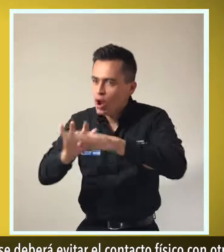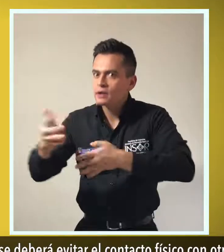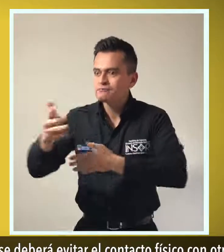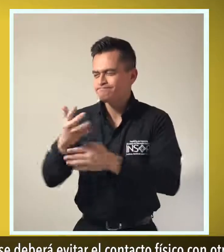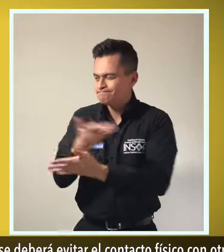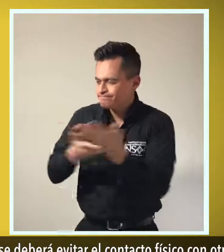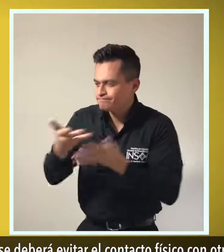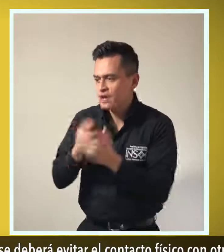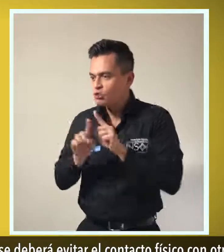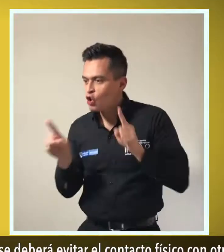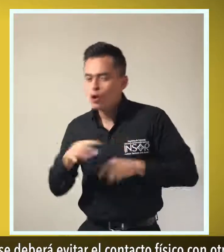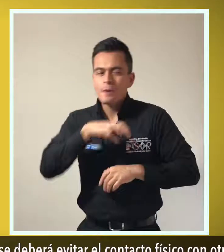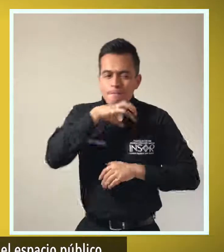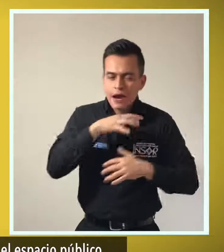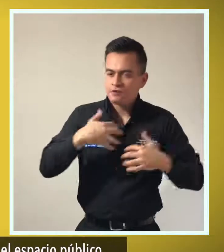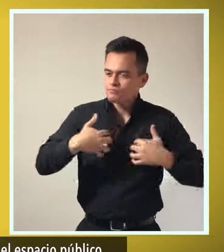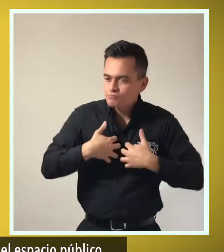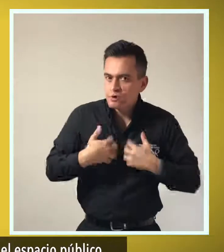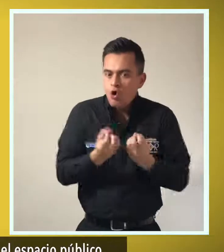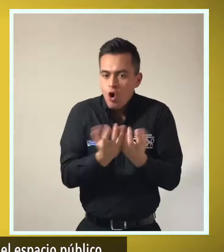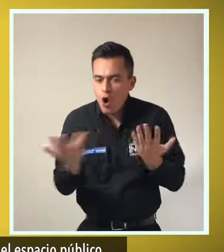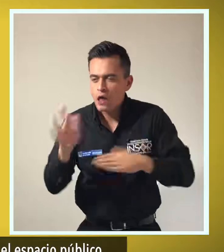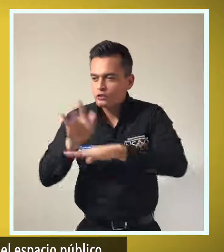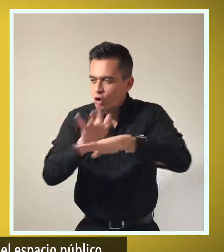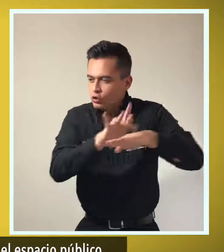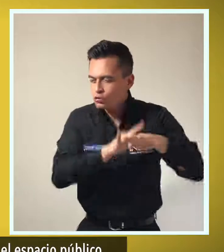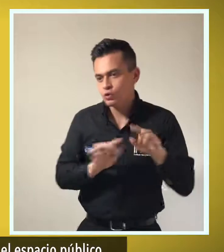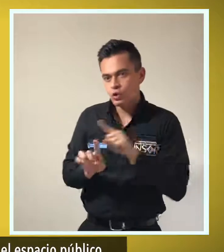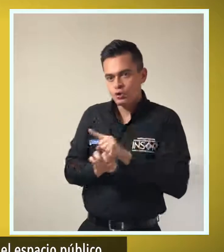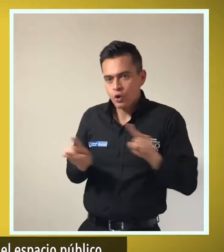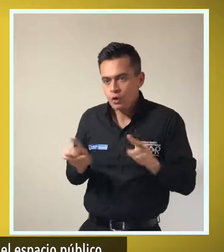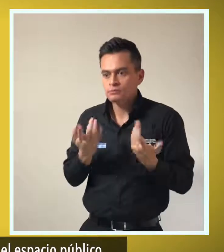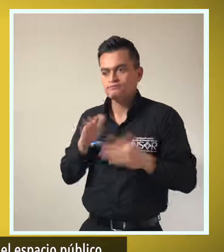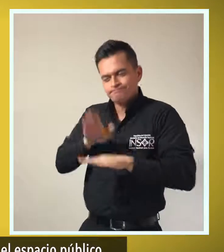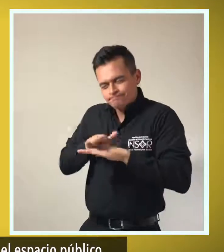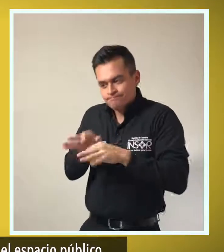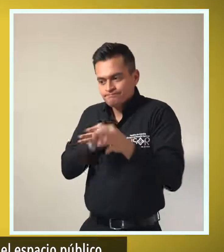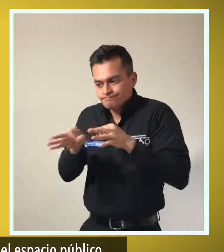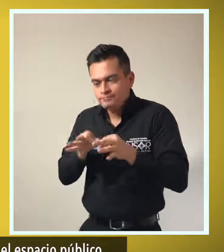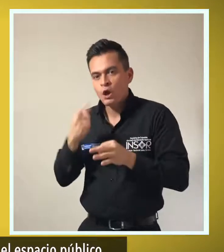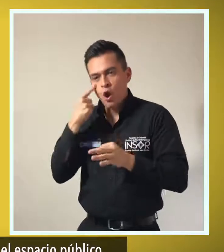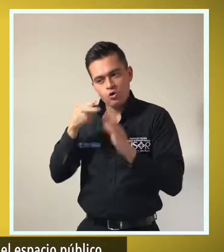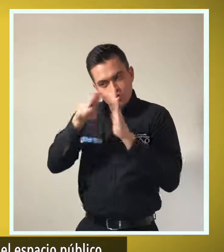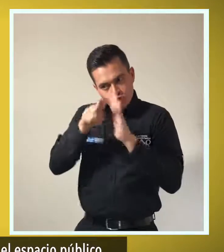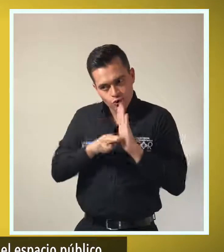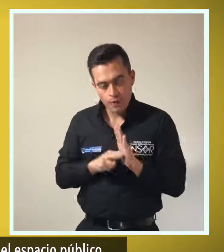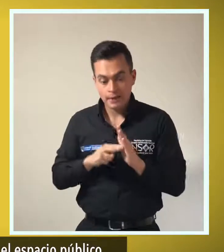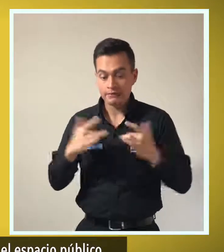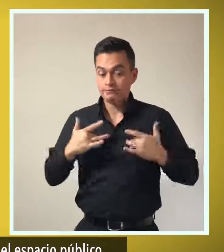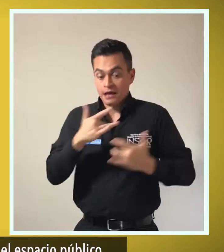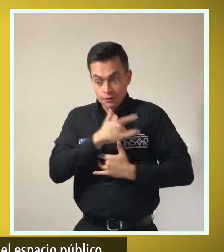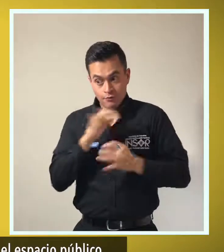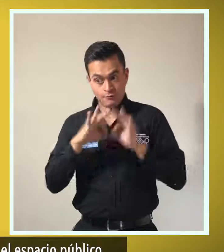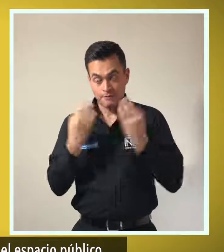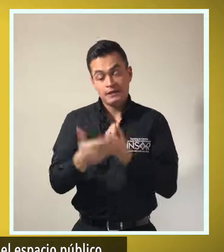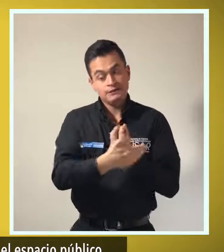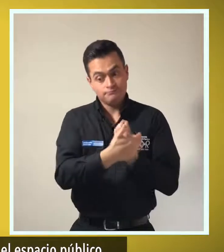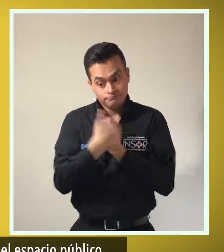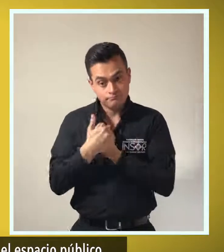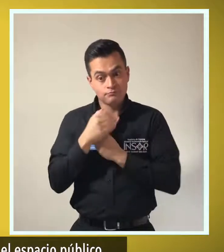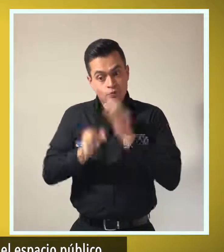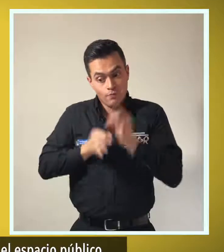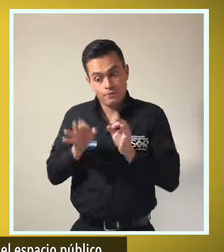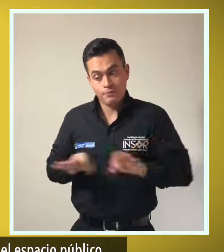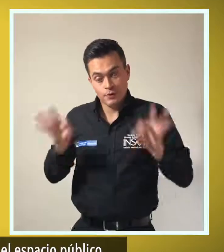personas, así como con mascotas y objetos que se encuentren en el espacio público, que es la medida para cuidar su salud y la de su familia.